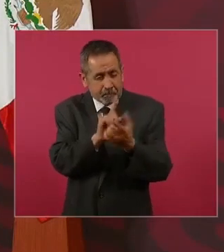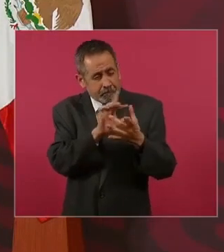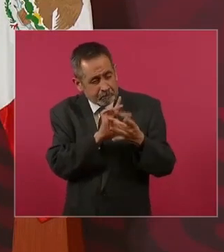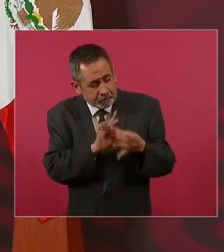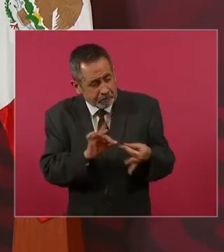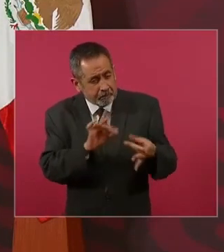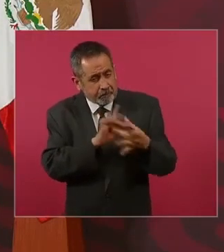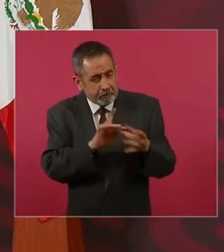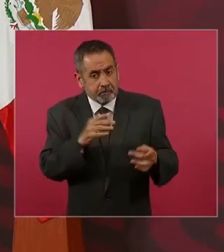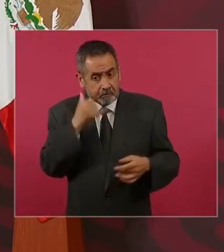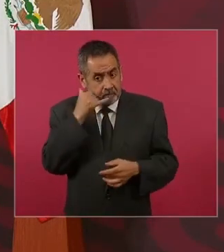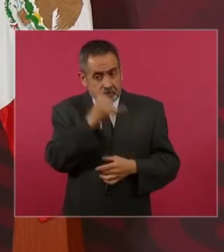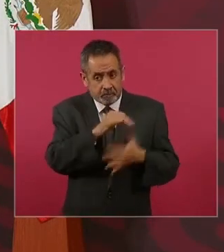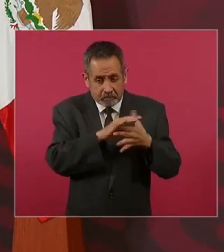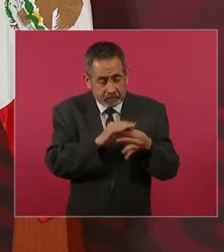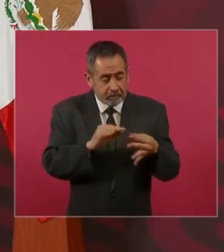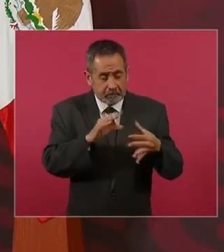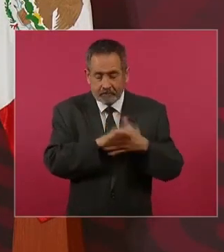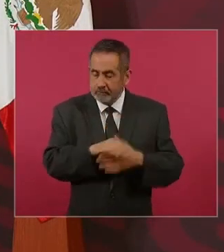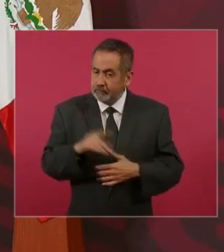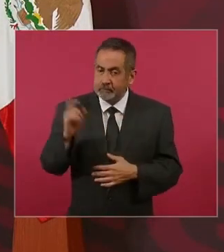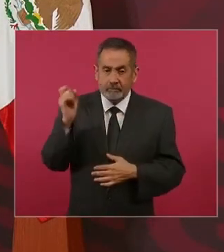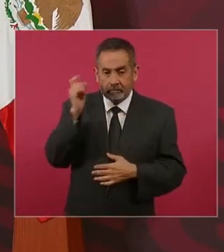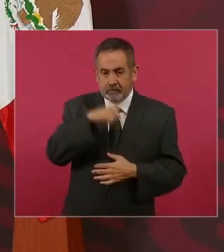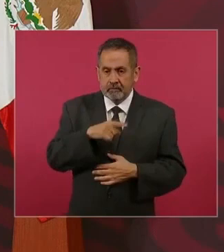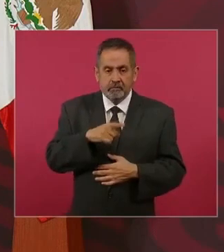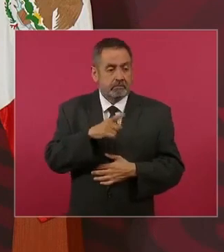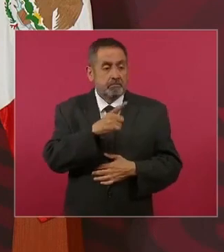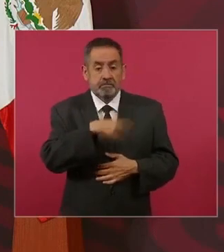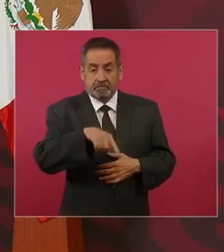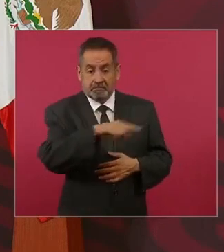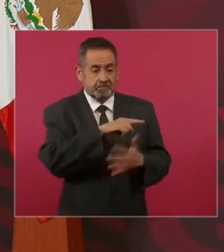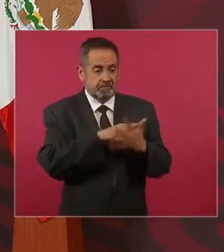Lo que me costó, porque ya venían